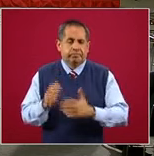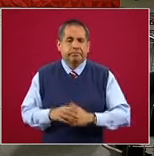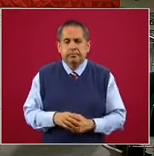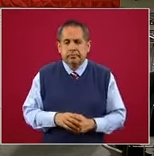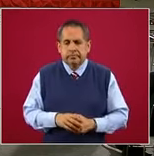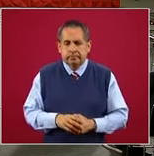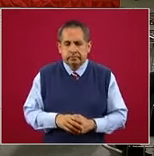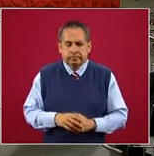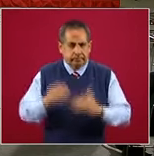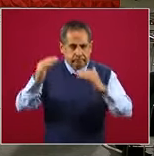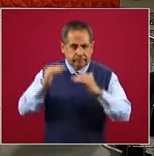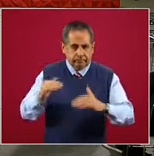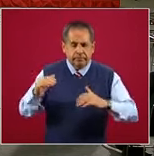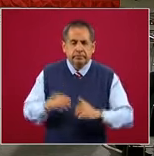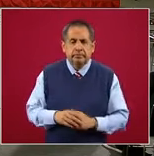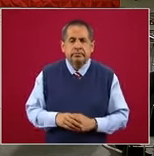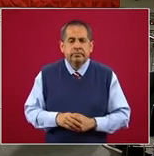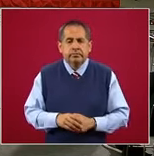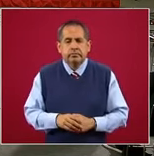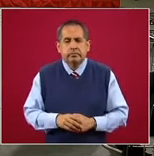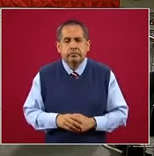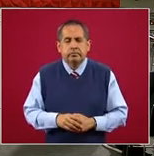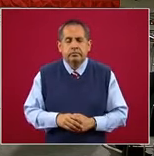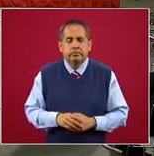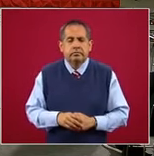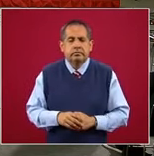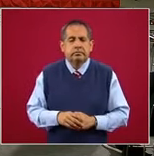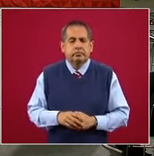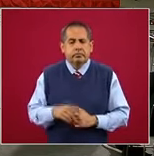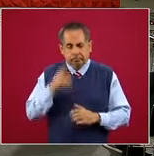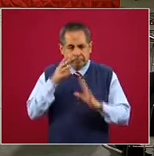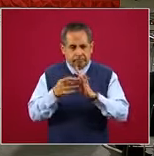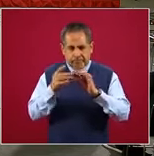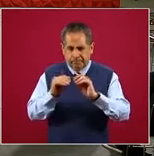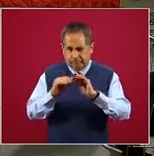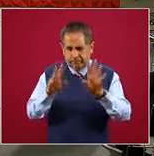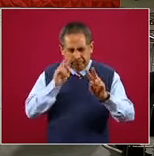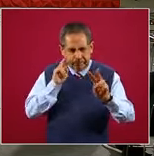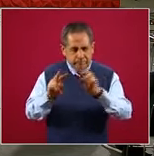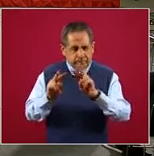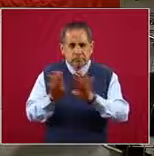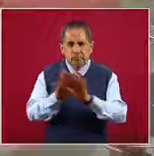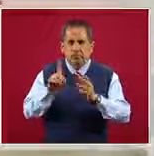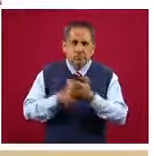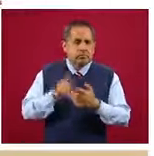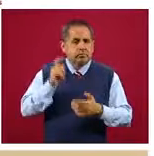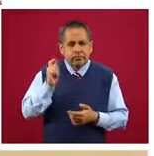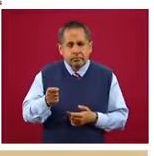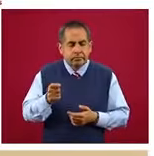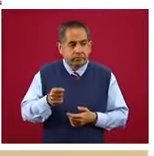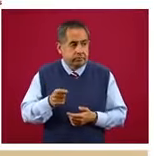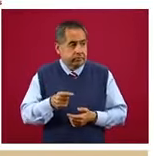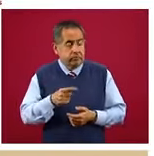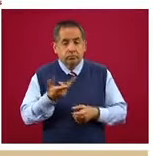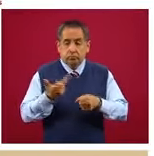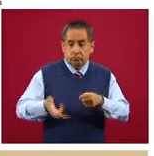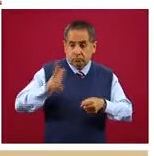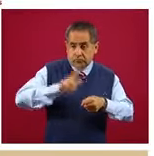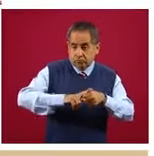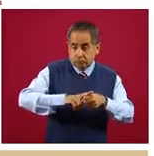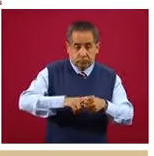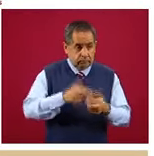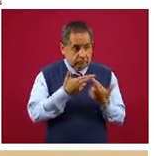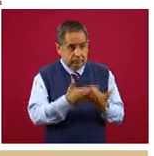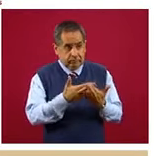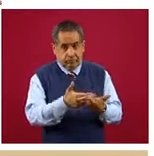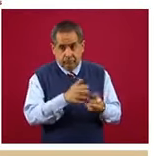Me parece, veamos la siguiente diapositiva, vamos a pasar ahora a ver precisamente la ocupación y disponibilidad hospitalaria. Esta